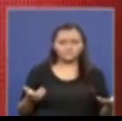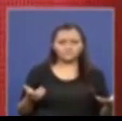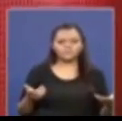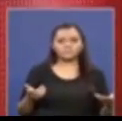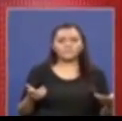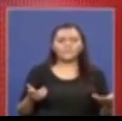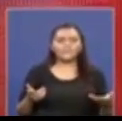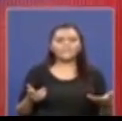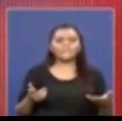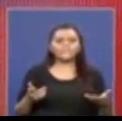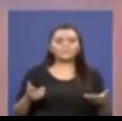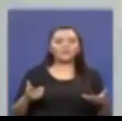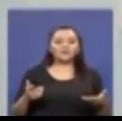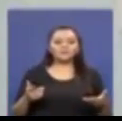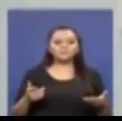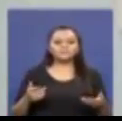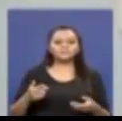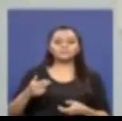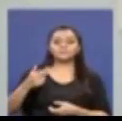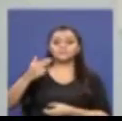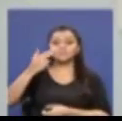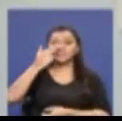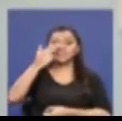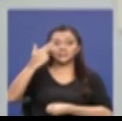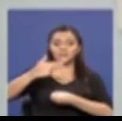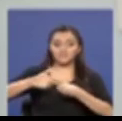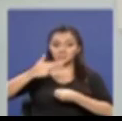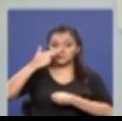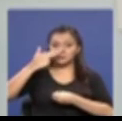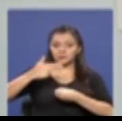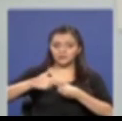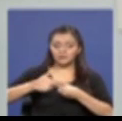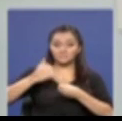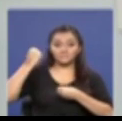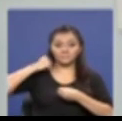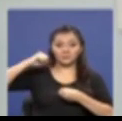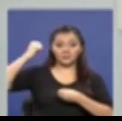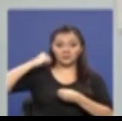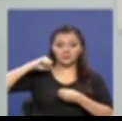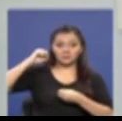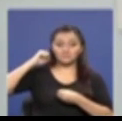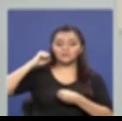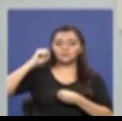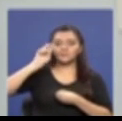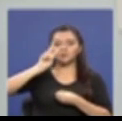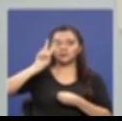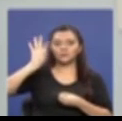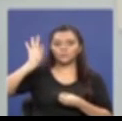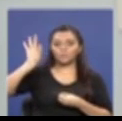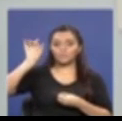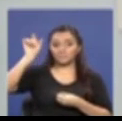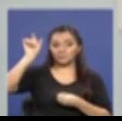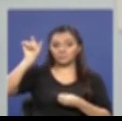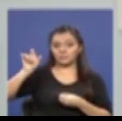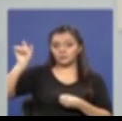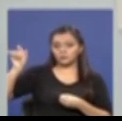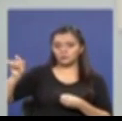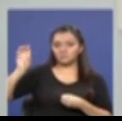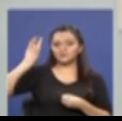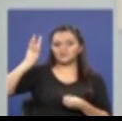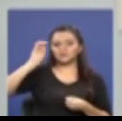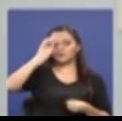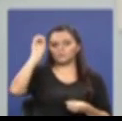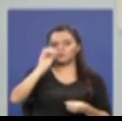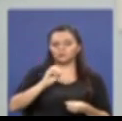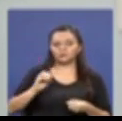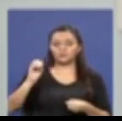Latina. Y en el diésel naviero, 29 clientes, 6% del total, consumían cerca del 40% del subsidio.